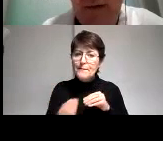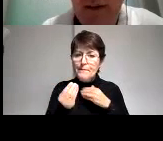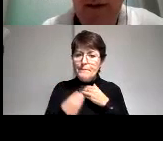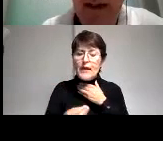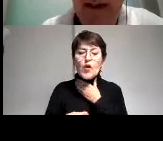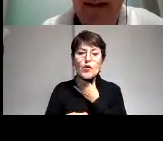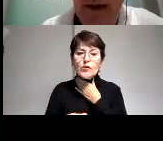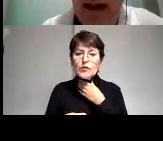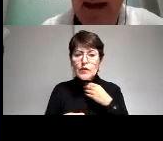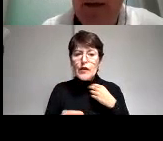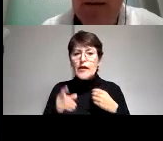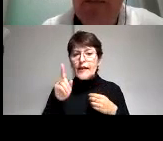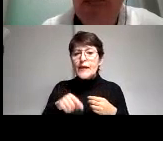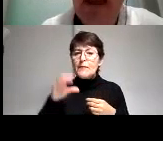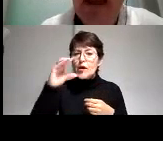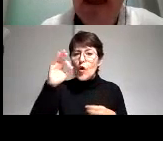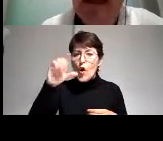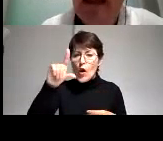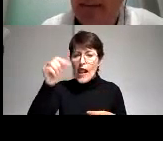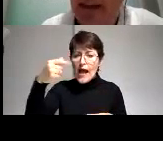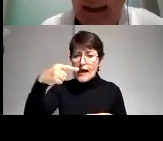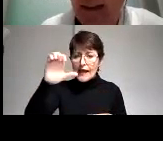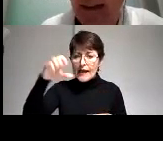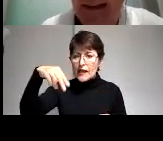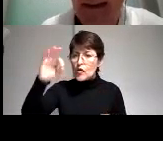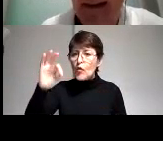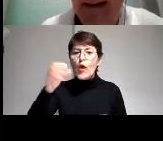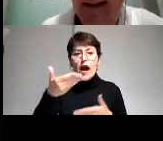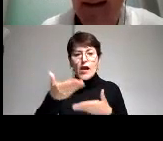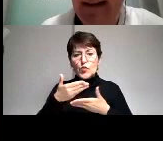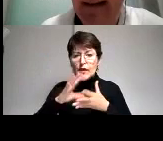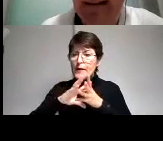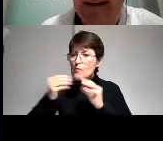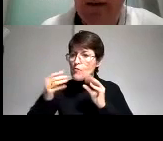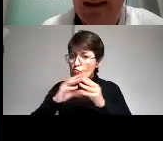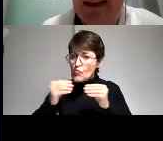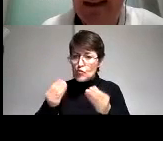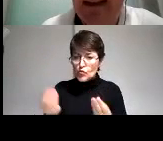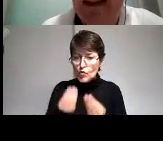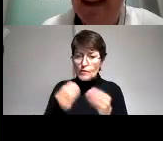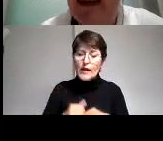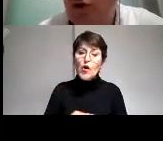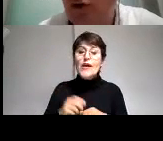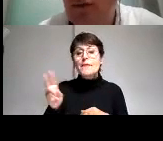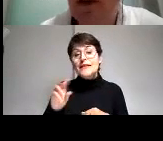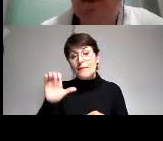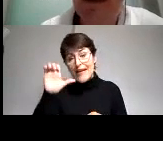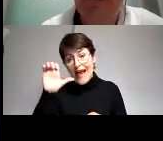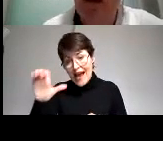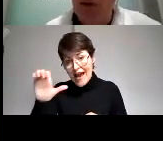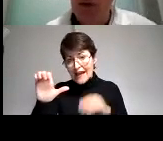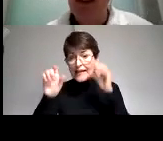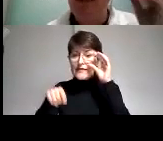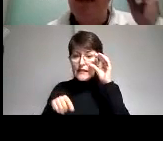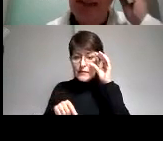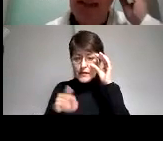esencial en la formación de colágeno. Y la vitamina E, que es el antioxidante generoso, porque lo que hace es que